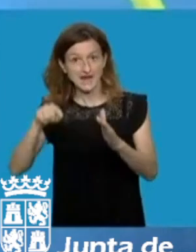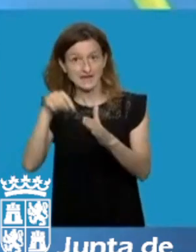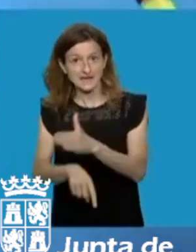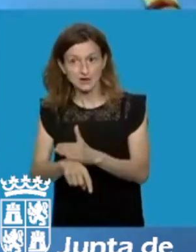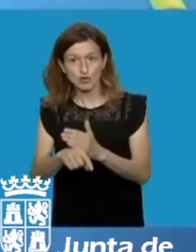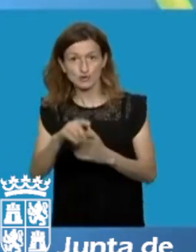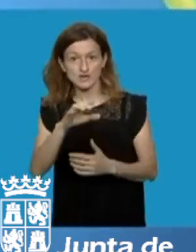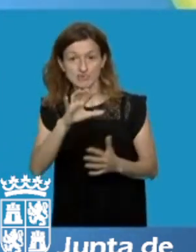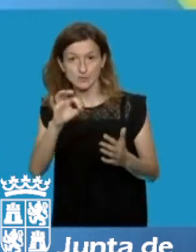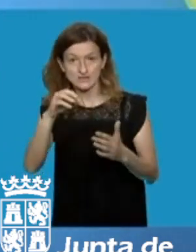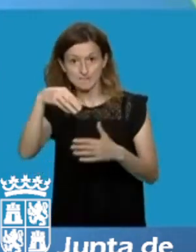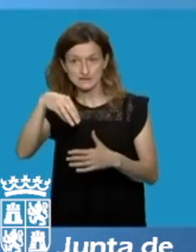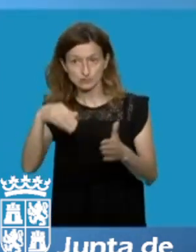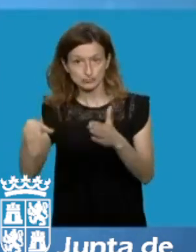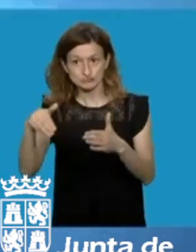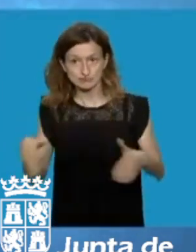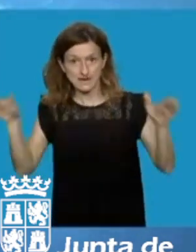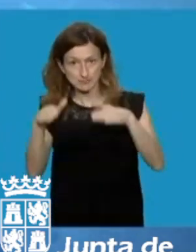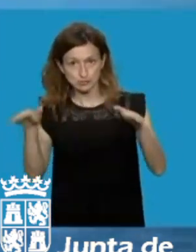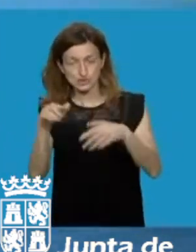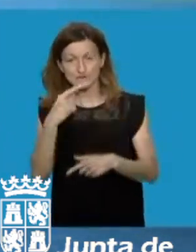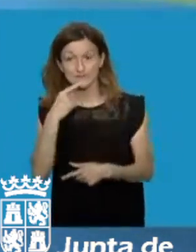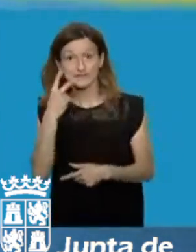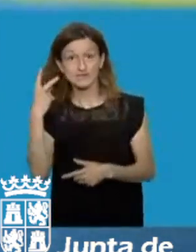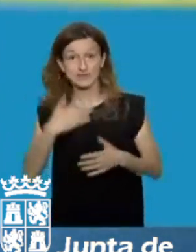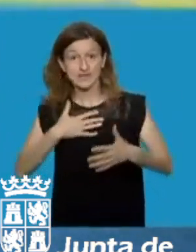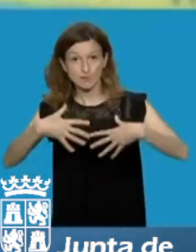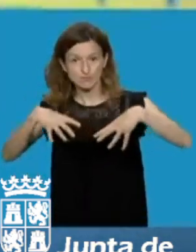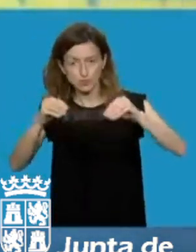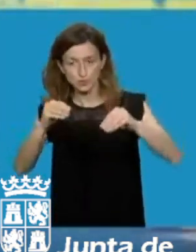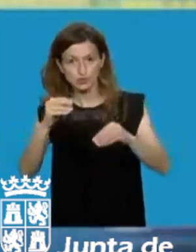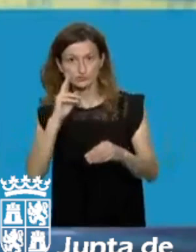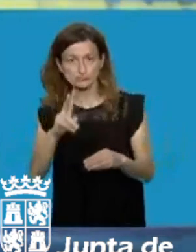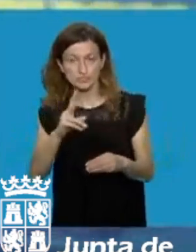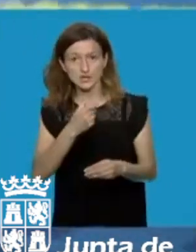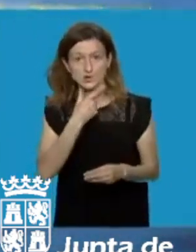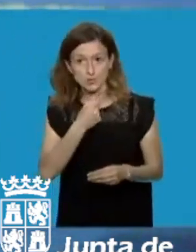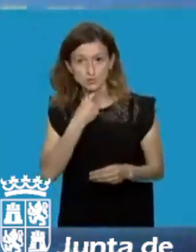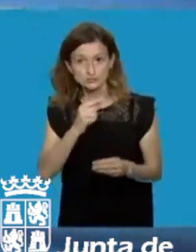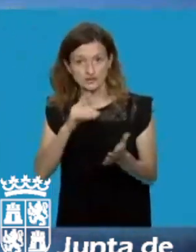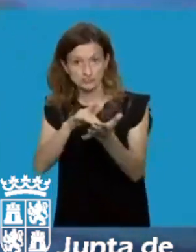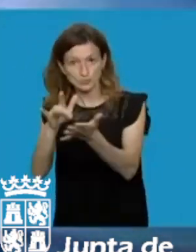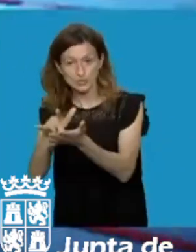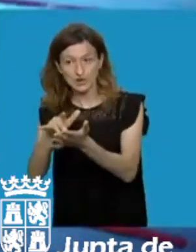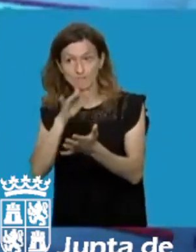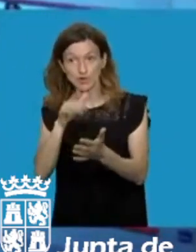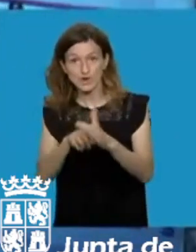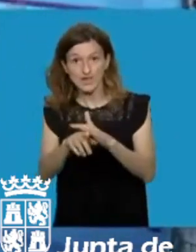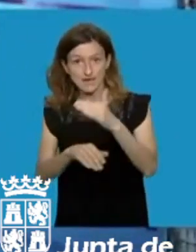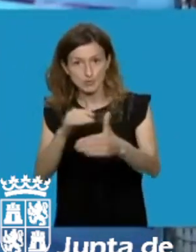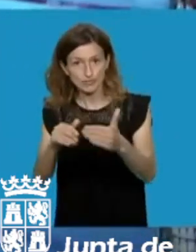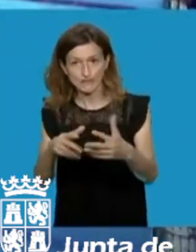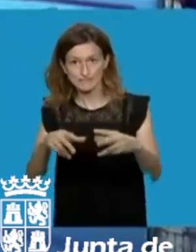metros mariposa de su categoría. Esta burgalesa ha rebasado todas las expectativas y su imparable progresión parece no tener